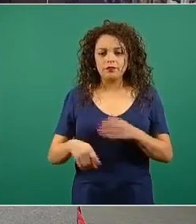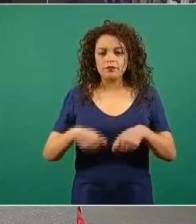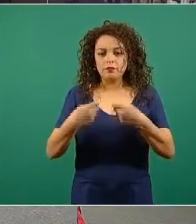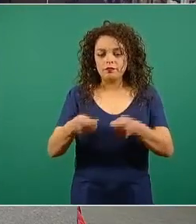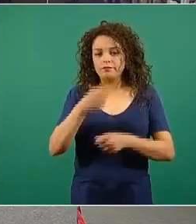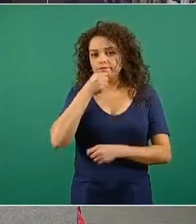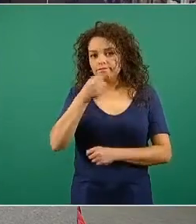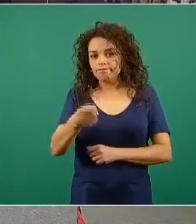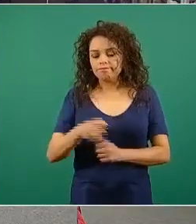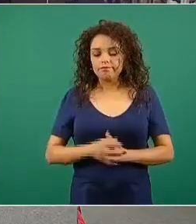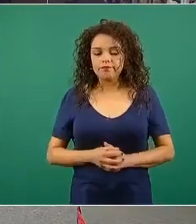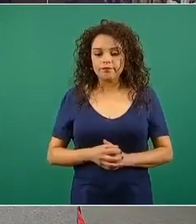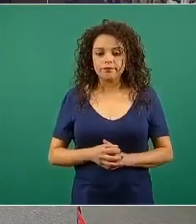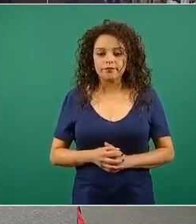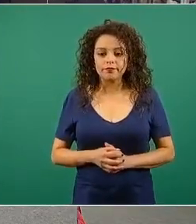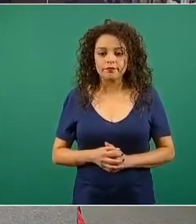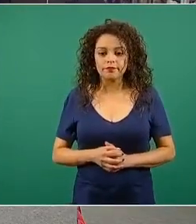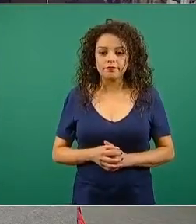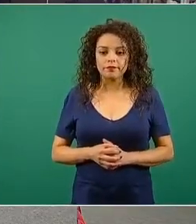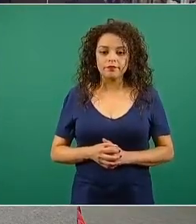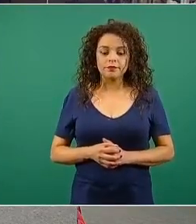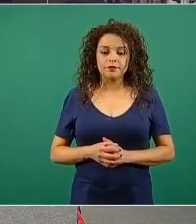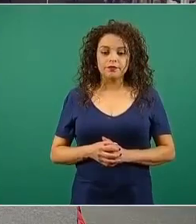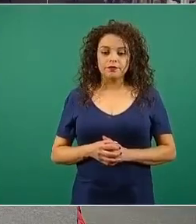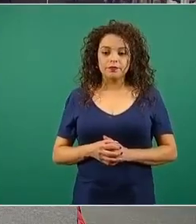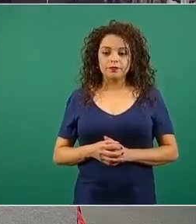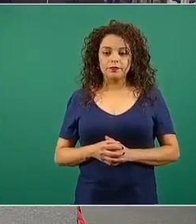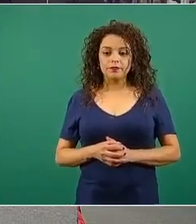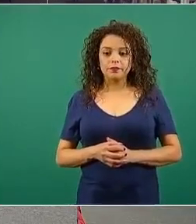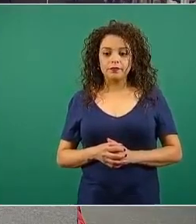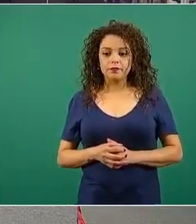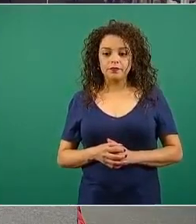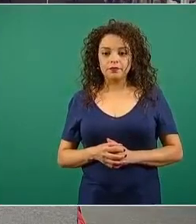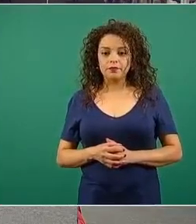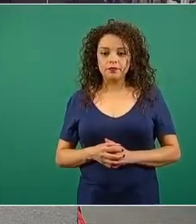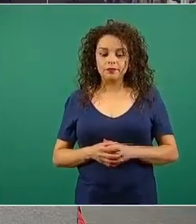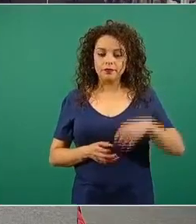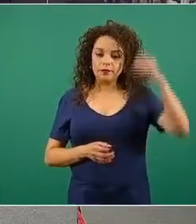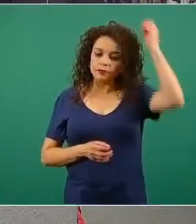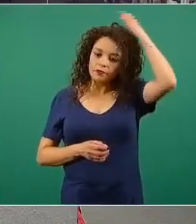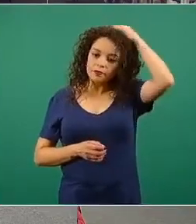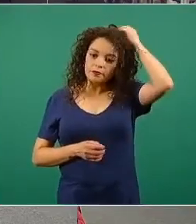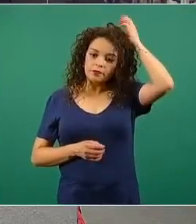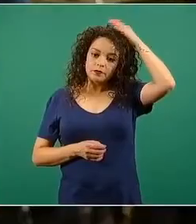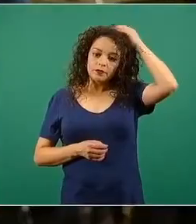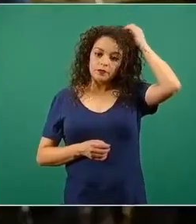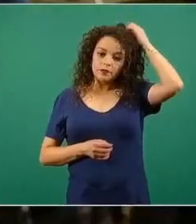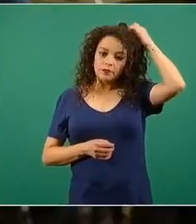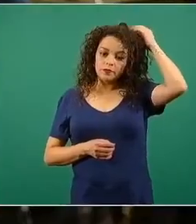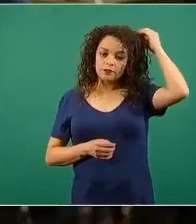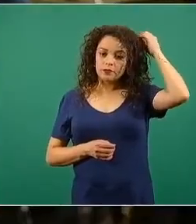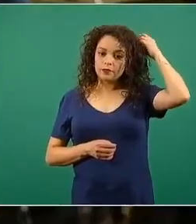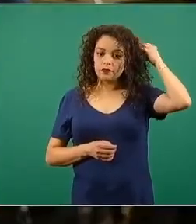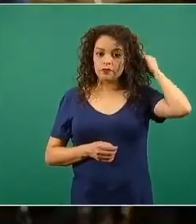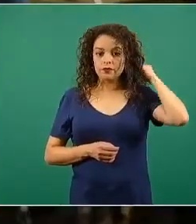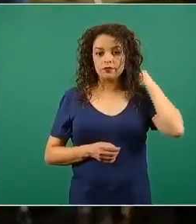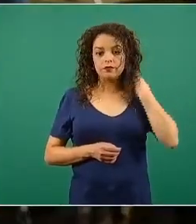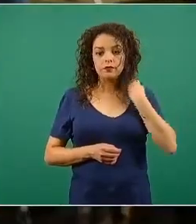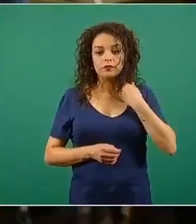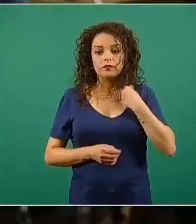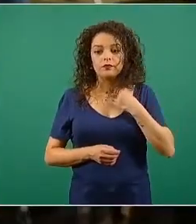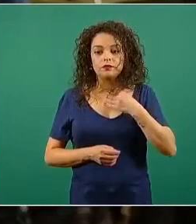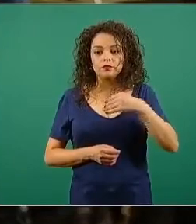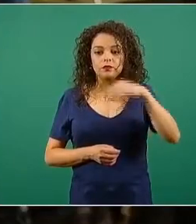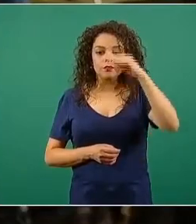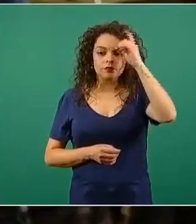Como intención de buscar a mis hijos, si ya estuve expuesta al virus, ¿tiene alguna actividad en particular o solamente invertimos